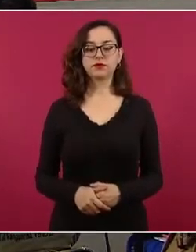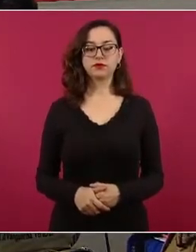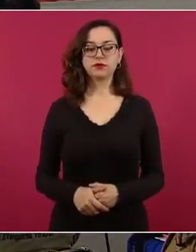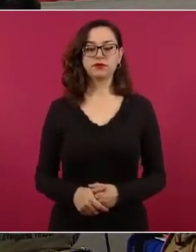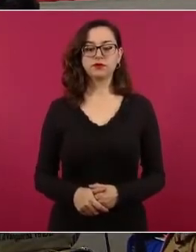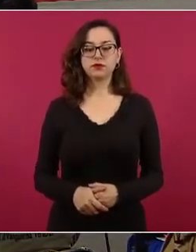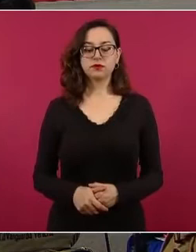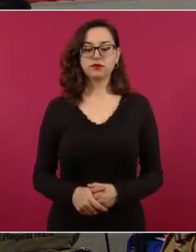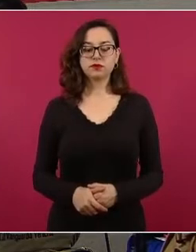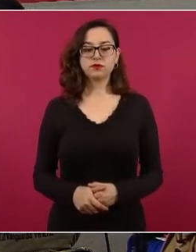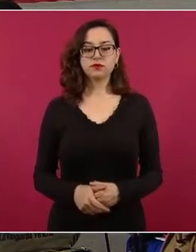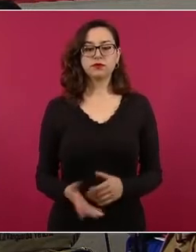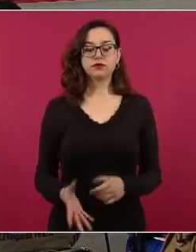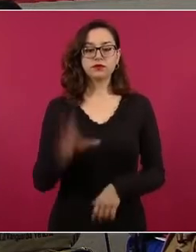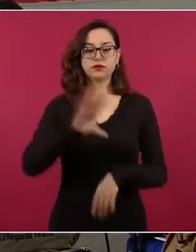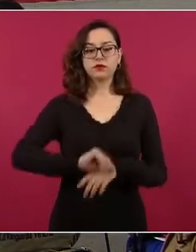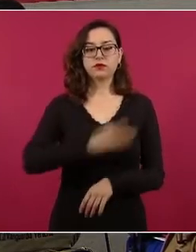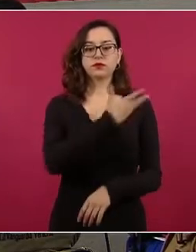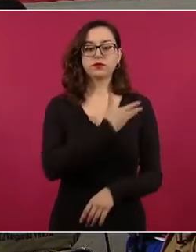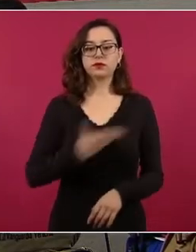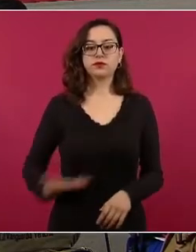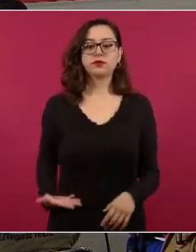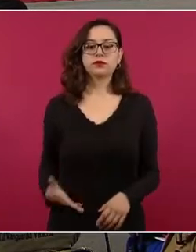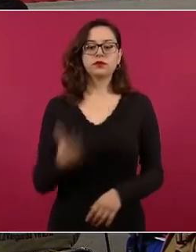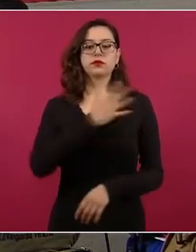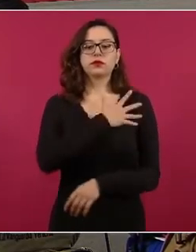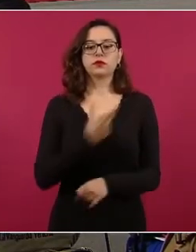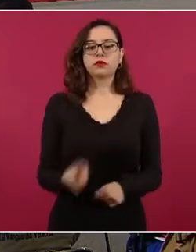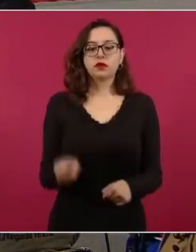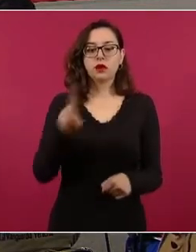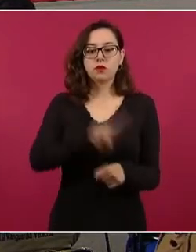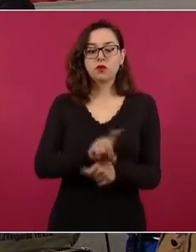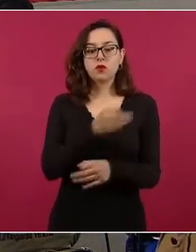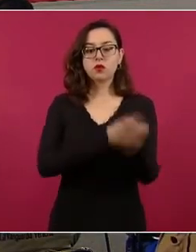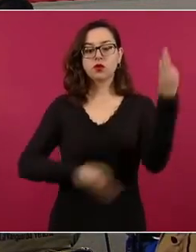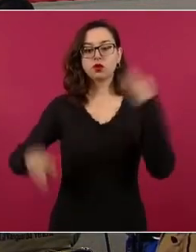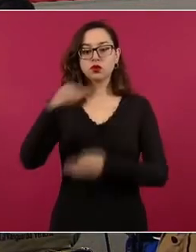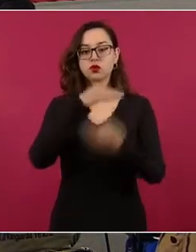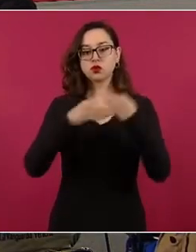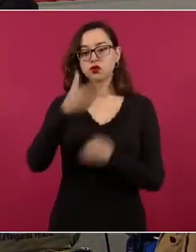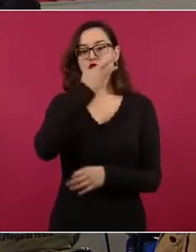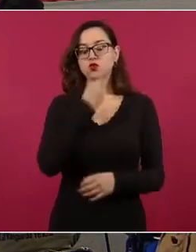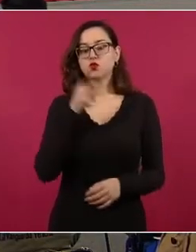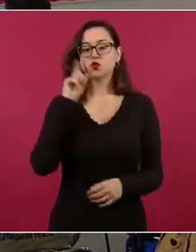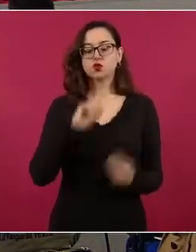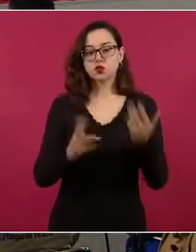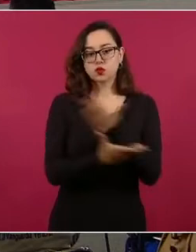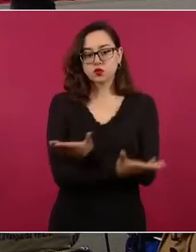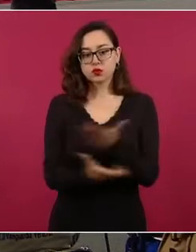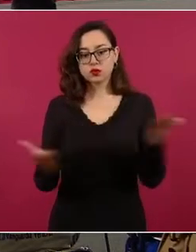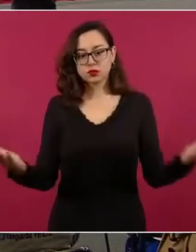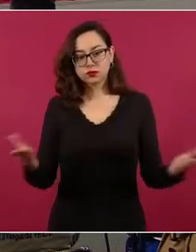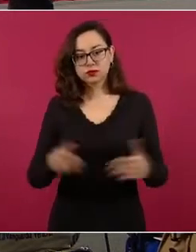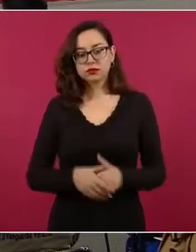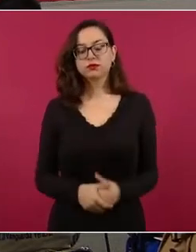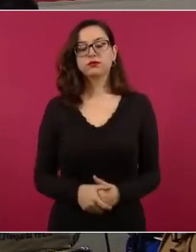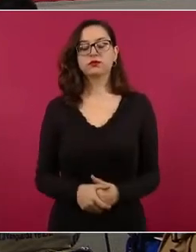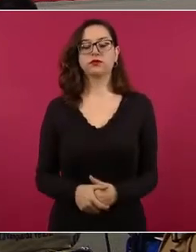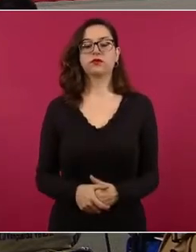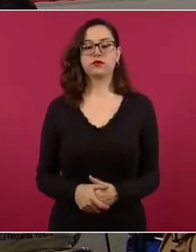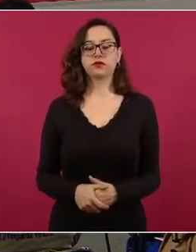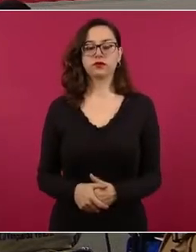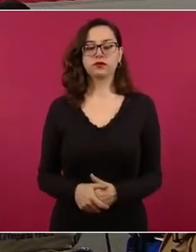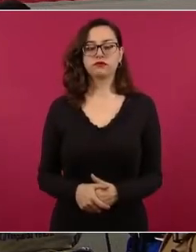Con su permiso, señor presidente, muy buenos días a todas y a todos, señor secretario, subsecretario.